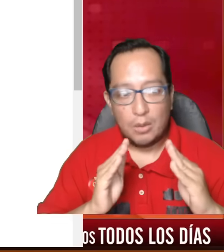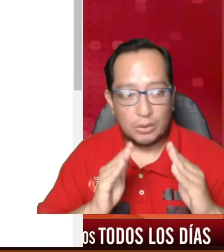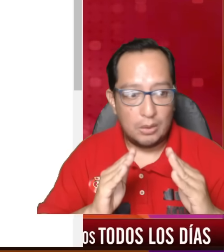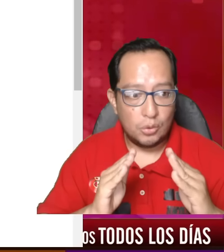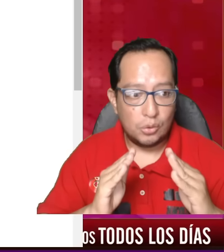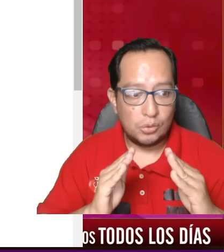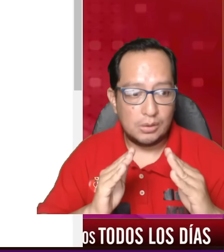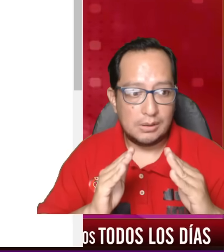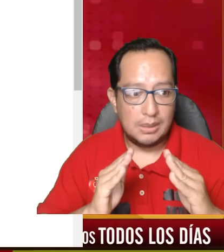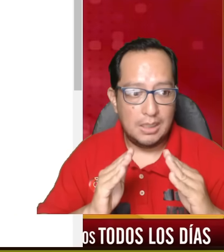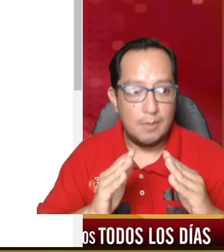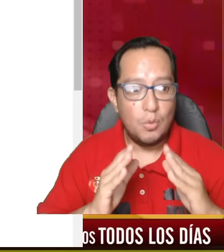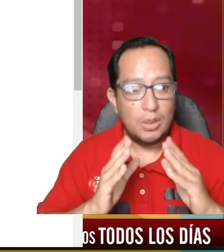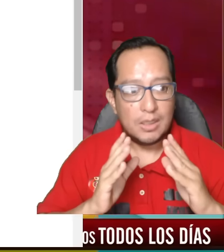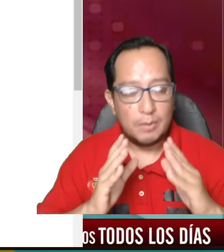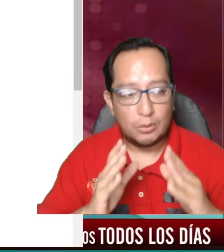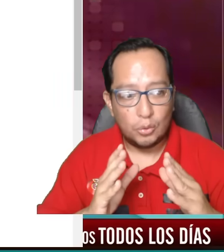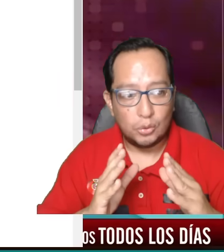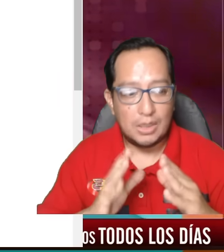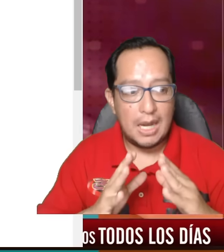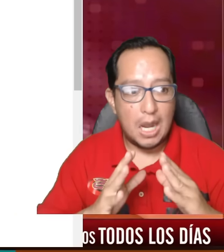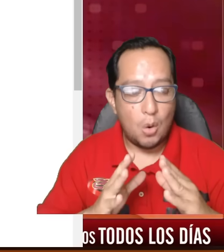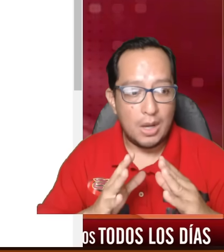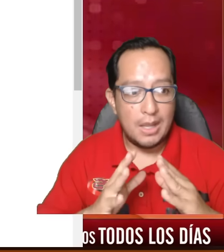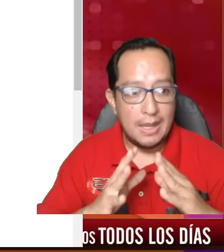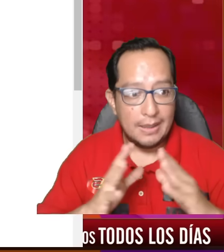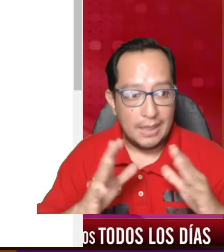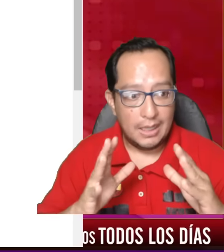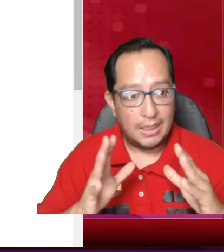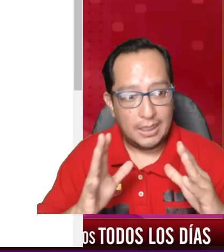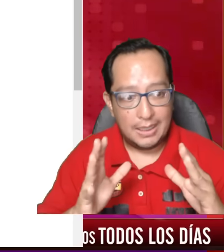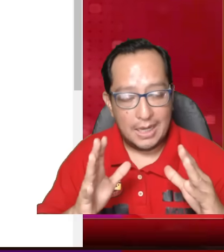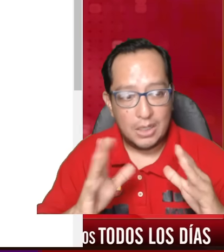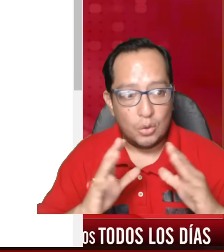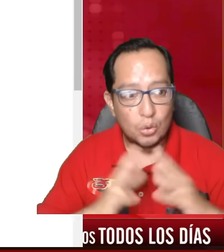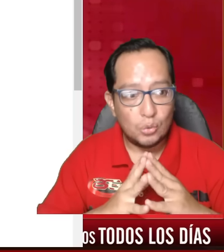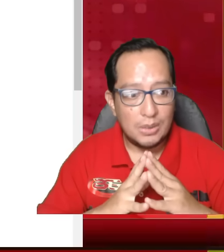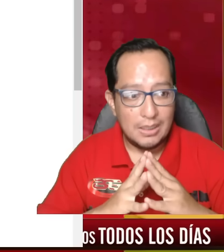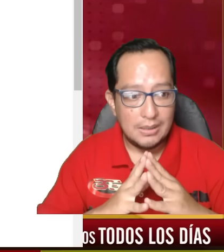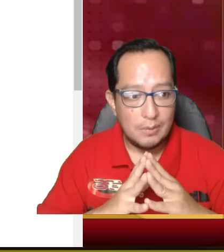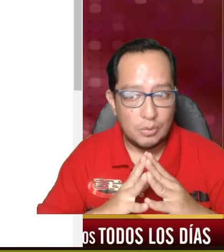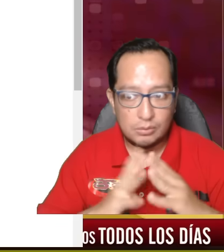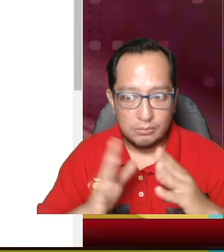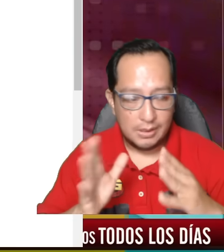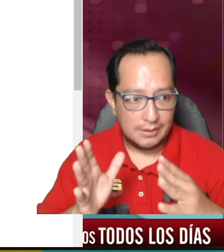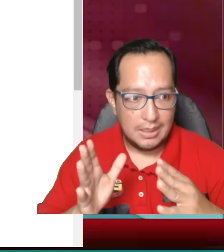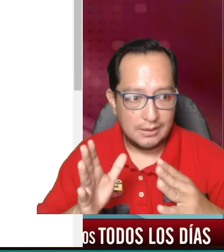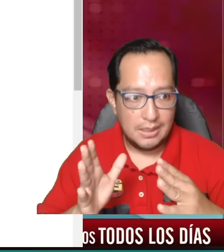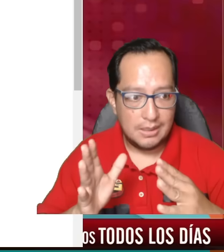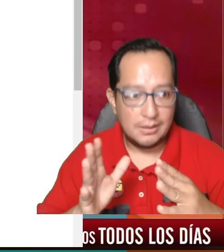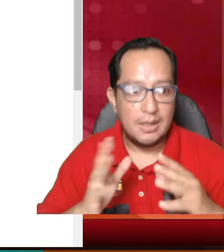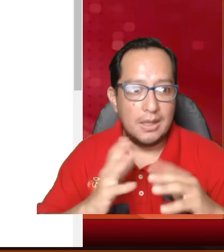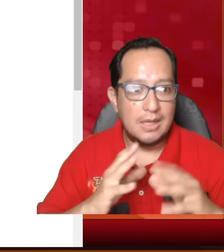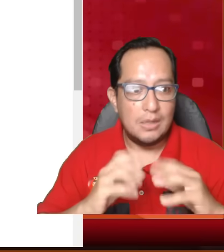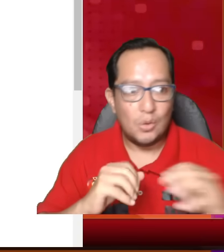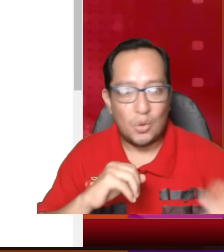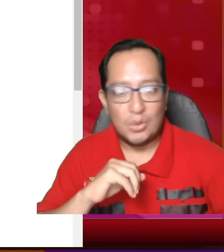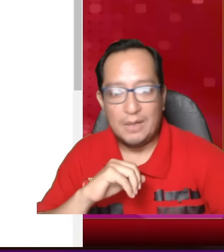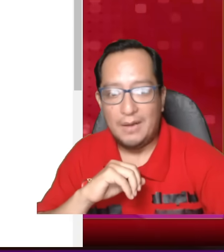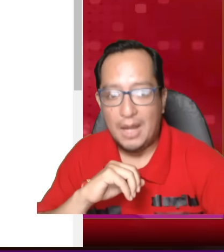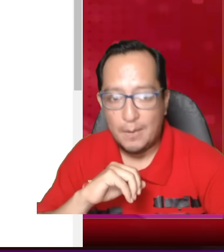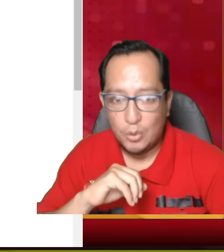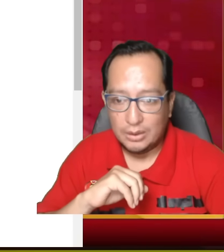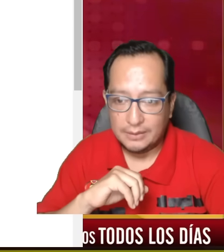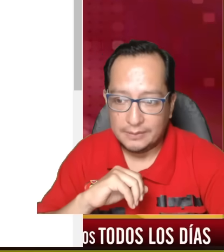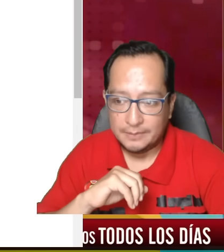muy cautelosos, ¿sí?, y muy respetuosos a la hora de que los utilicemos. Están las leyes y eso